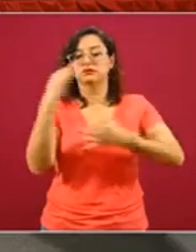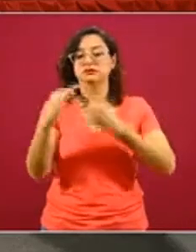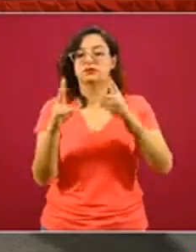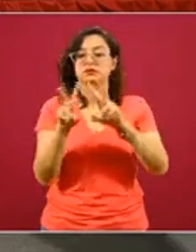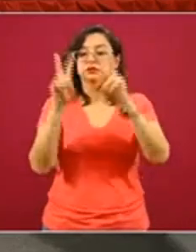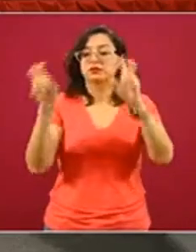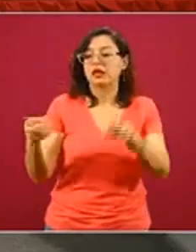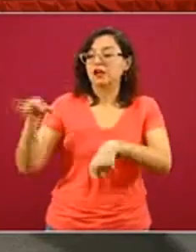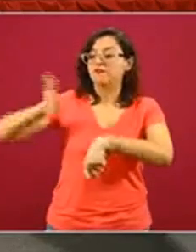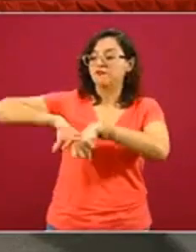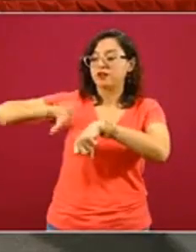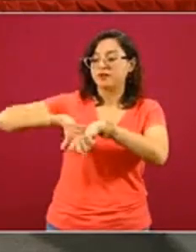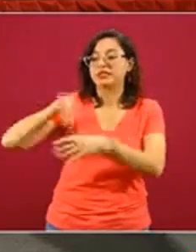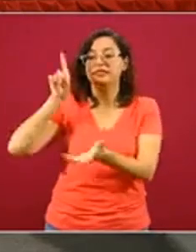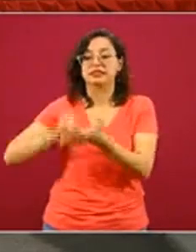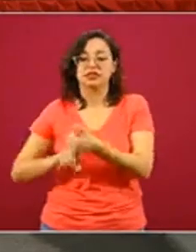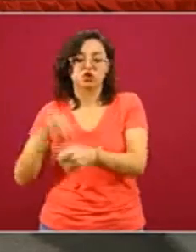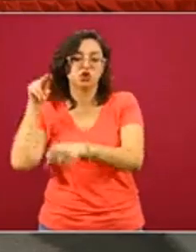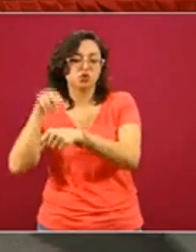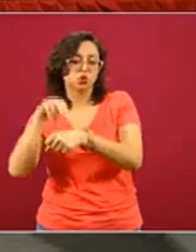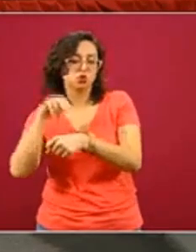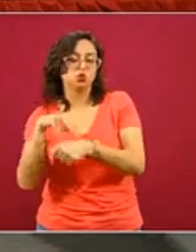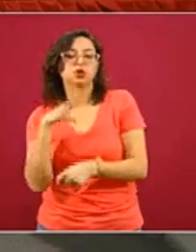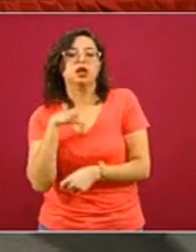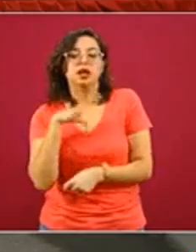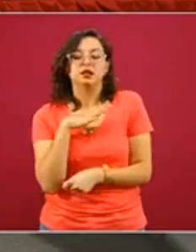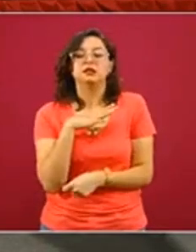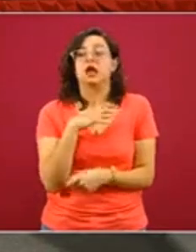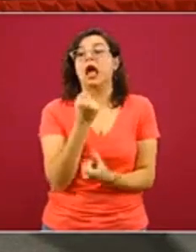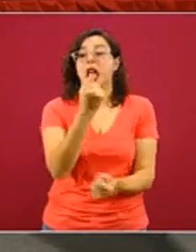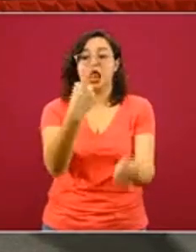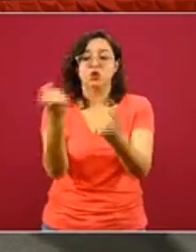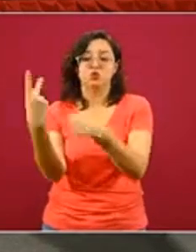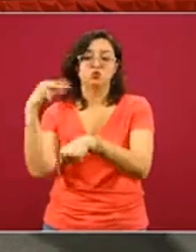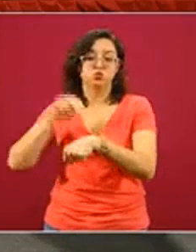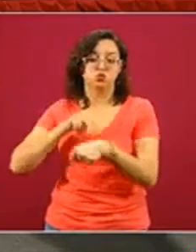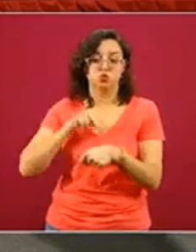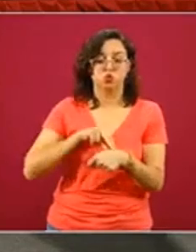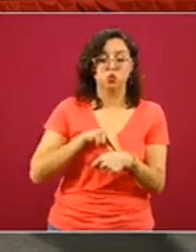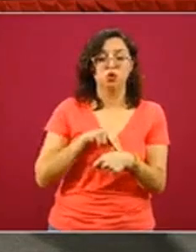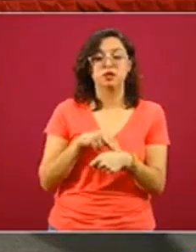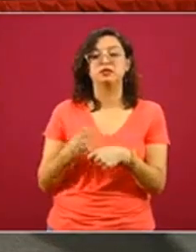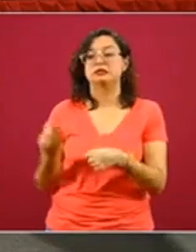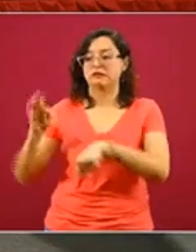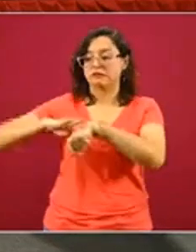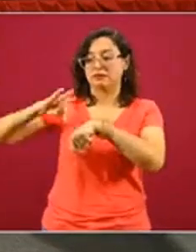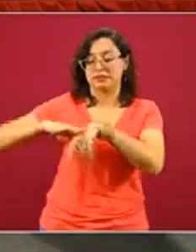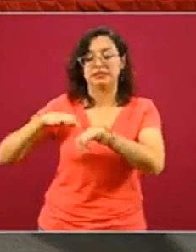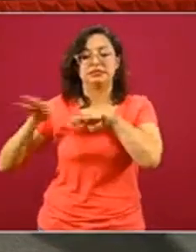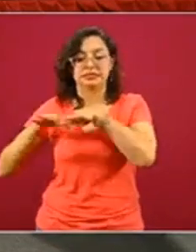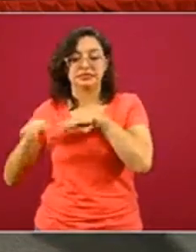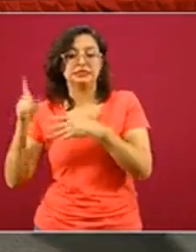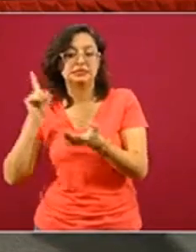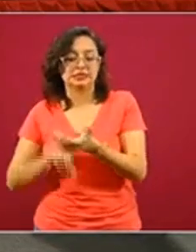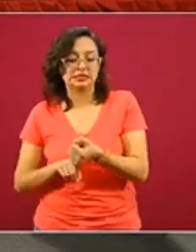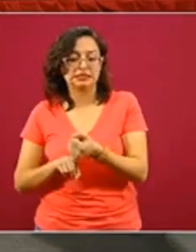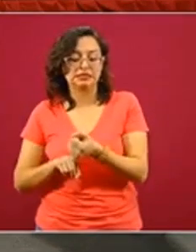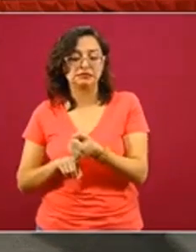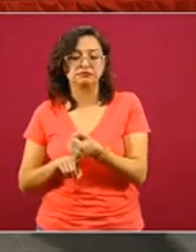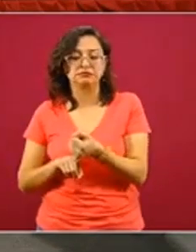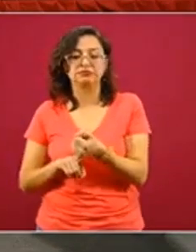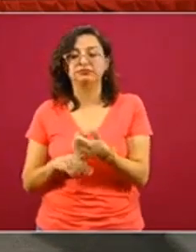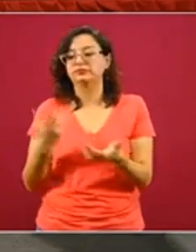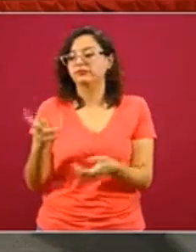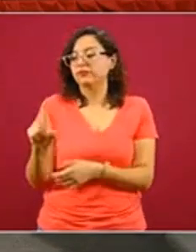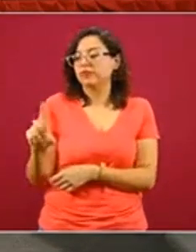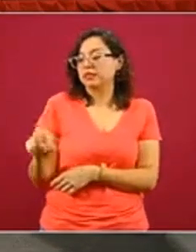farmacias. Hablamos de que médicos están más o menos transfiriendo conduciendo a